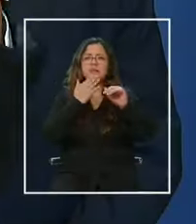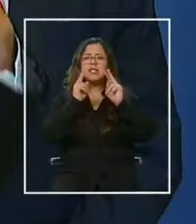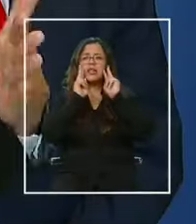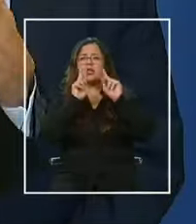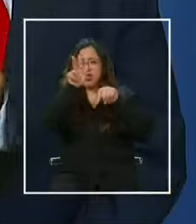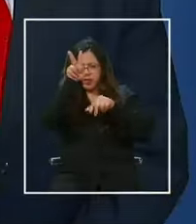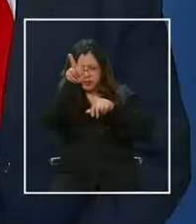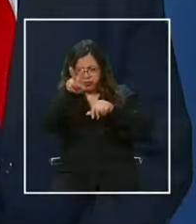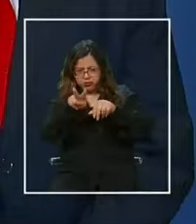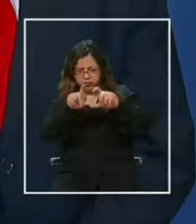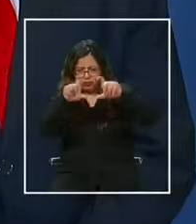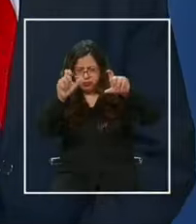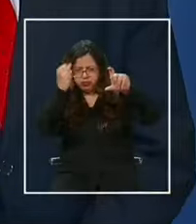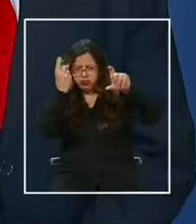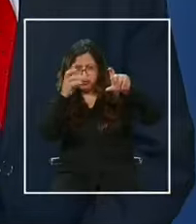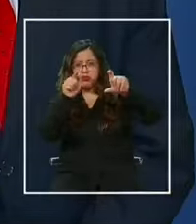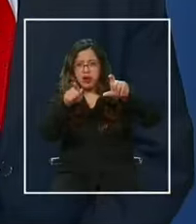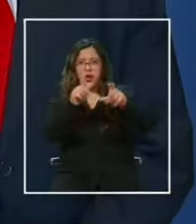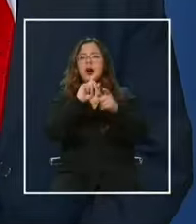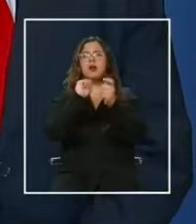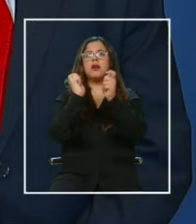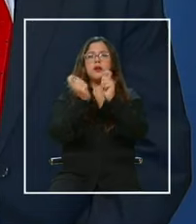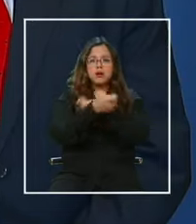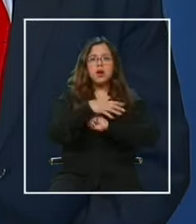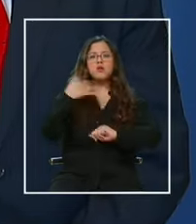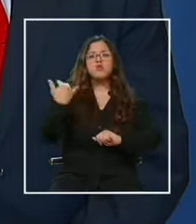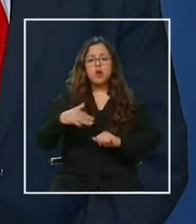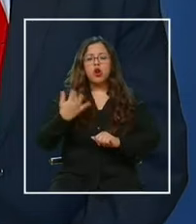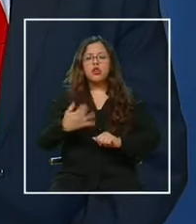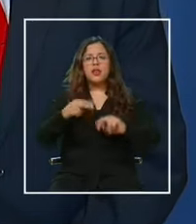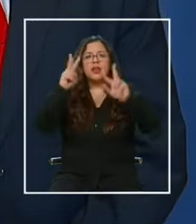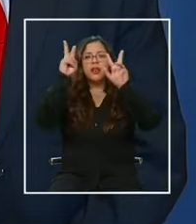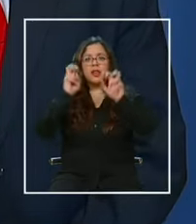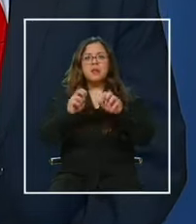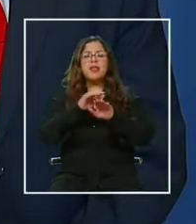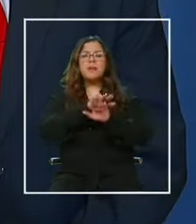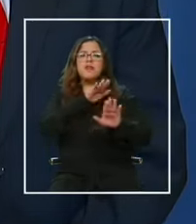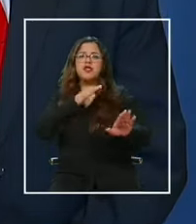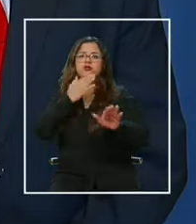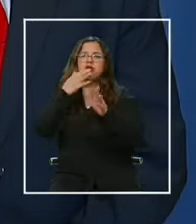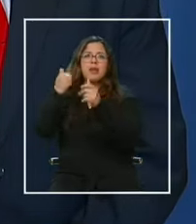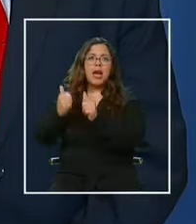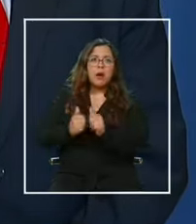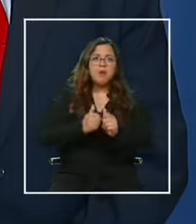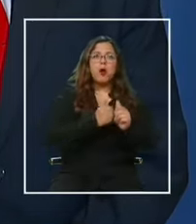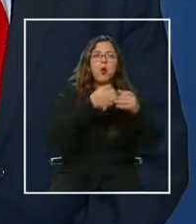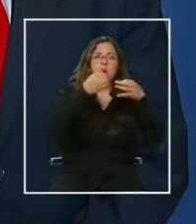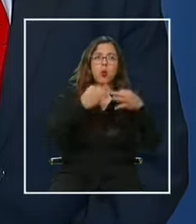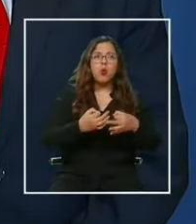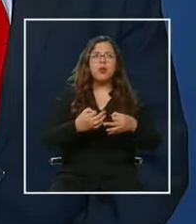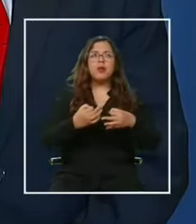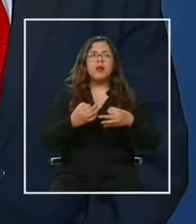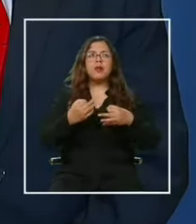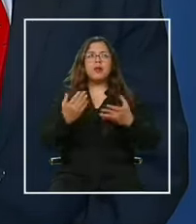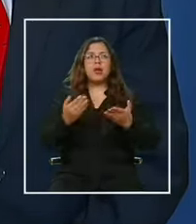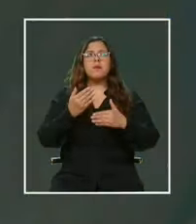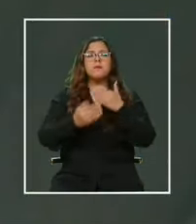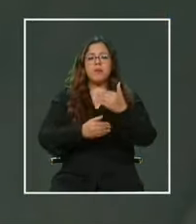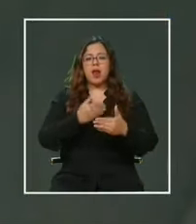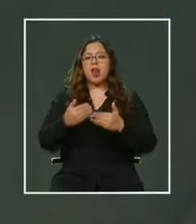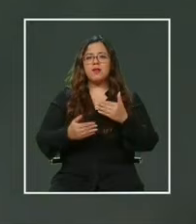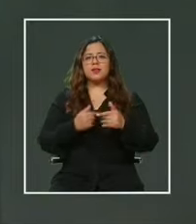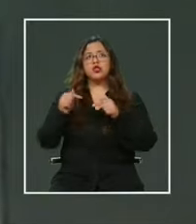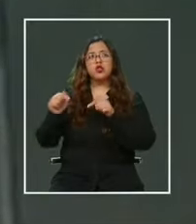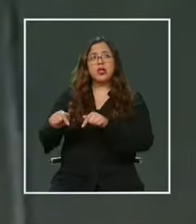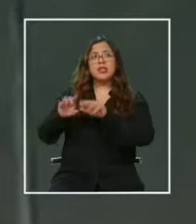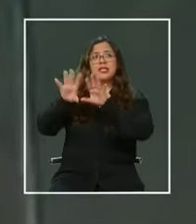muy significativo en las capacidades de prevención, pero por sobre todo de persecución que tenemos para ejecutar y llevar adelante. El